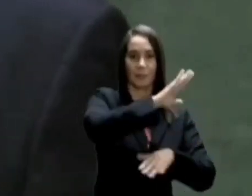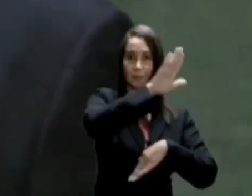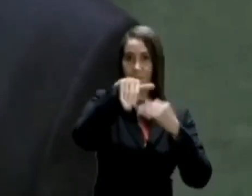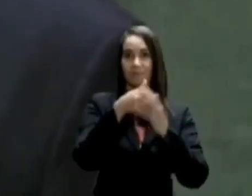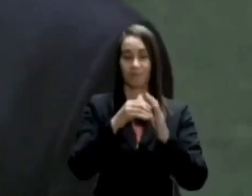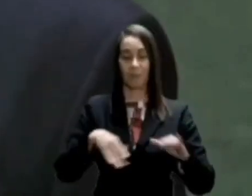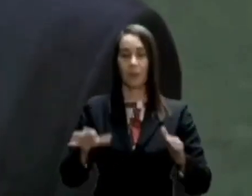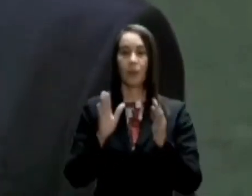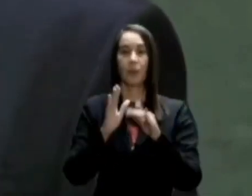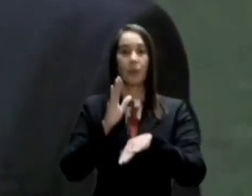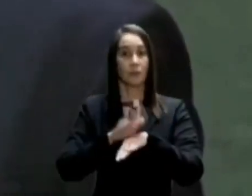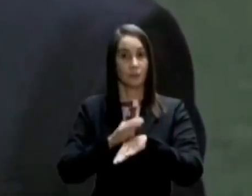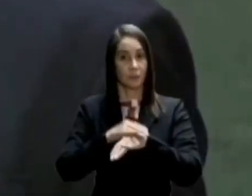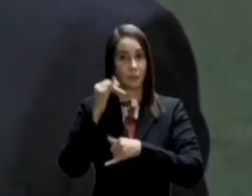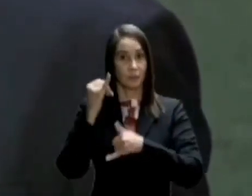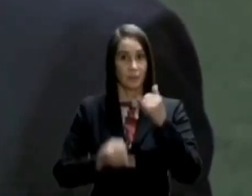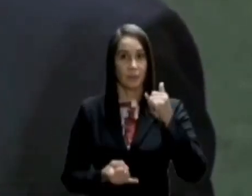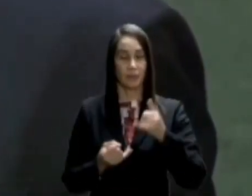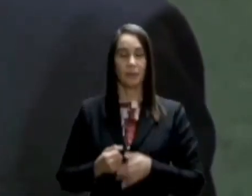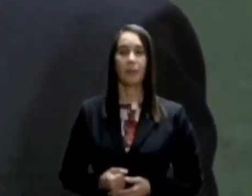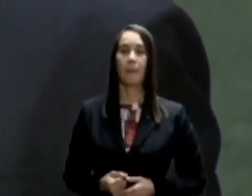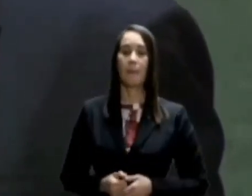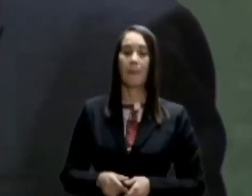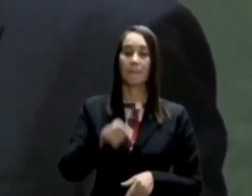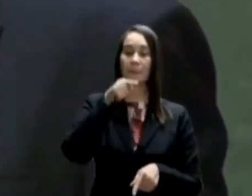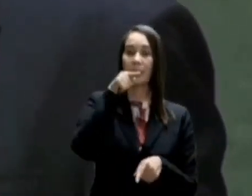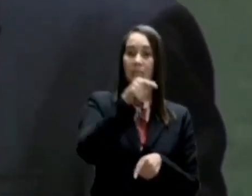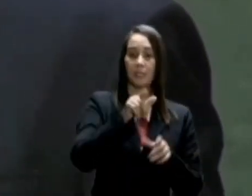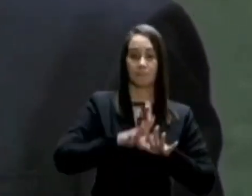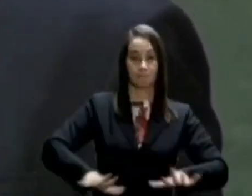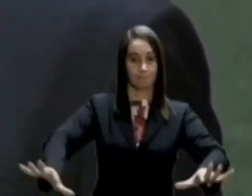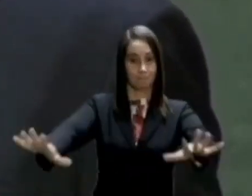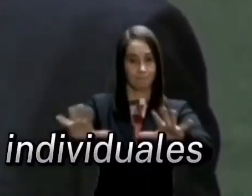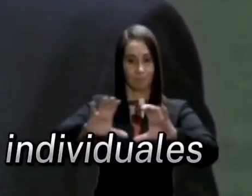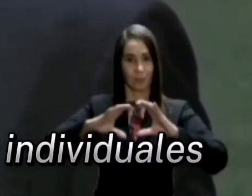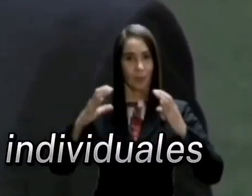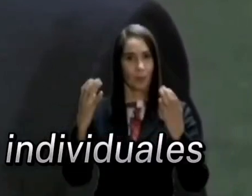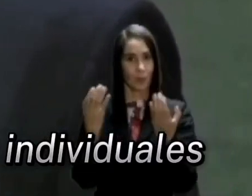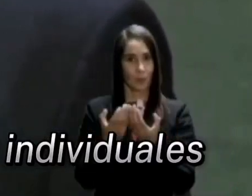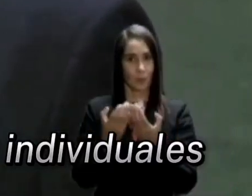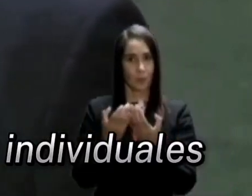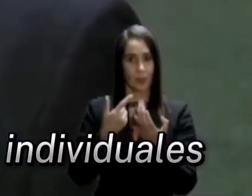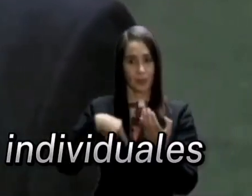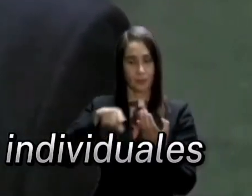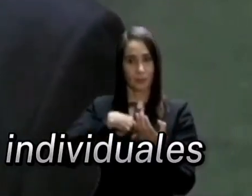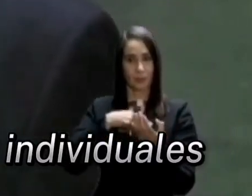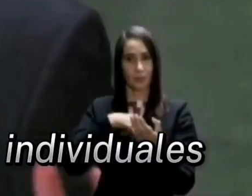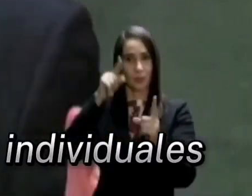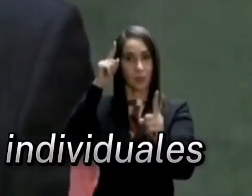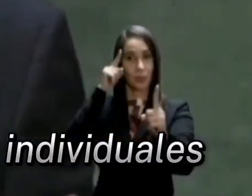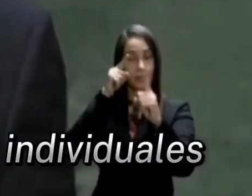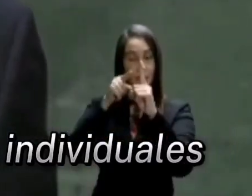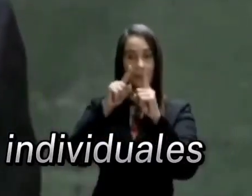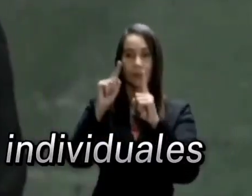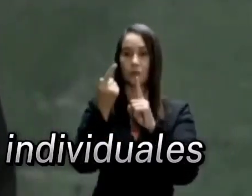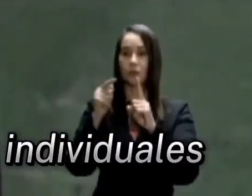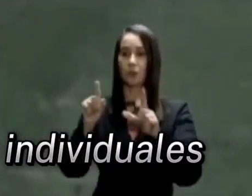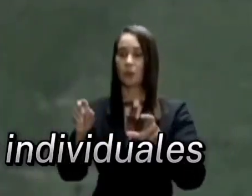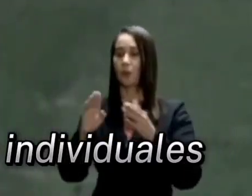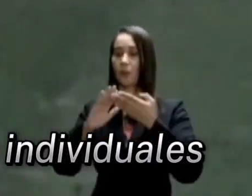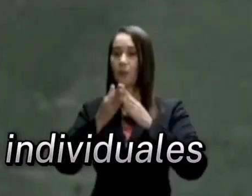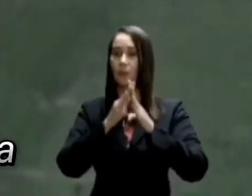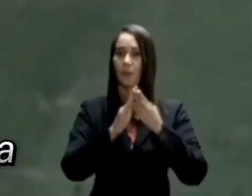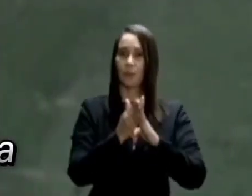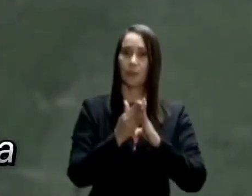hago un llamado final este escenario global nos desafía a actuar no solo como naciones